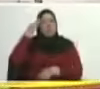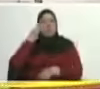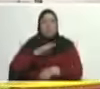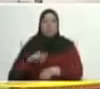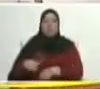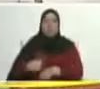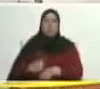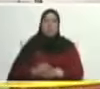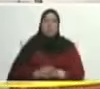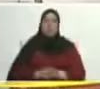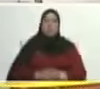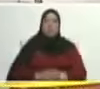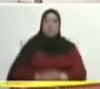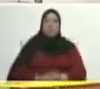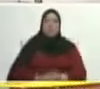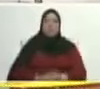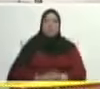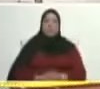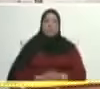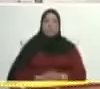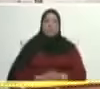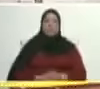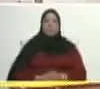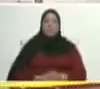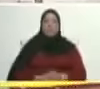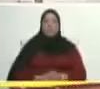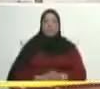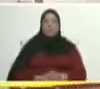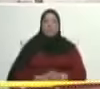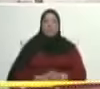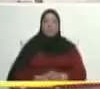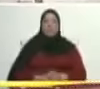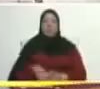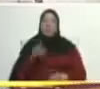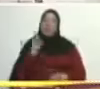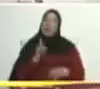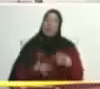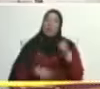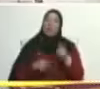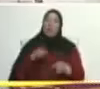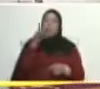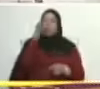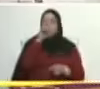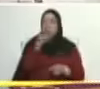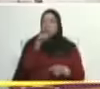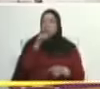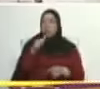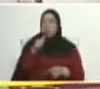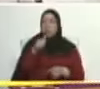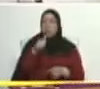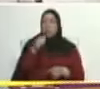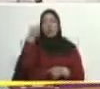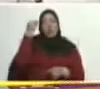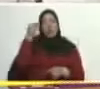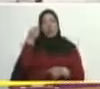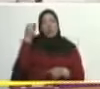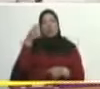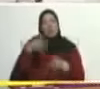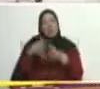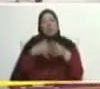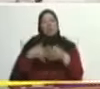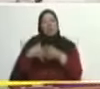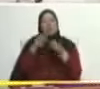nosotros, en nuestros países y en el continente. A veces se llaman engaños, creyendo que el